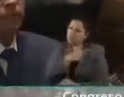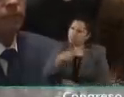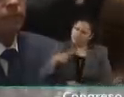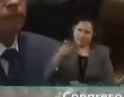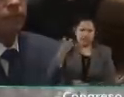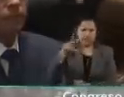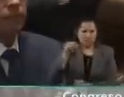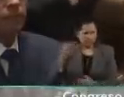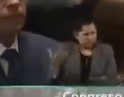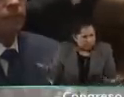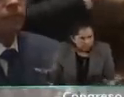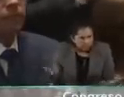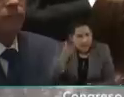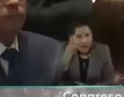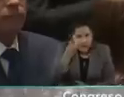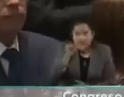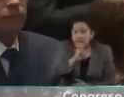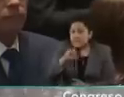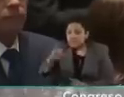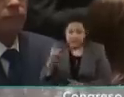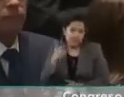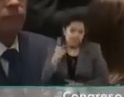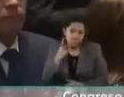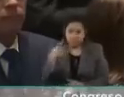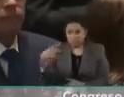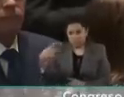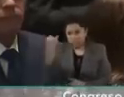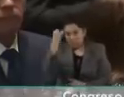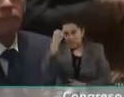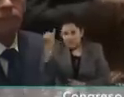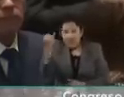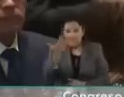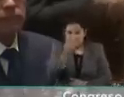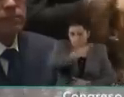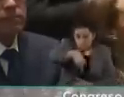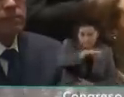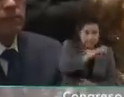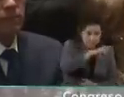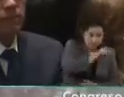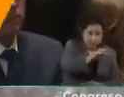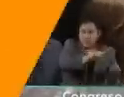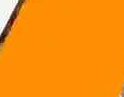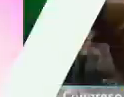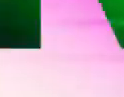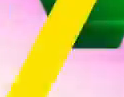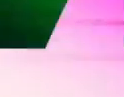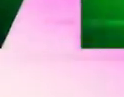postulado histórico de la izquierda que varios han traicionado el día de hoy desde Morena y sus aliados. Por eso